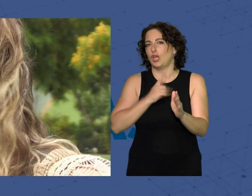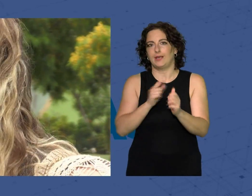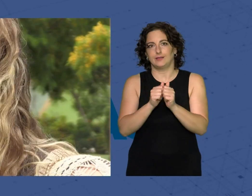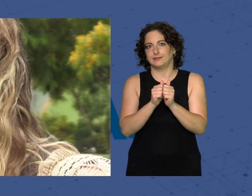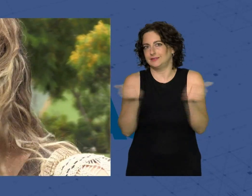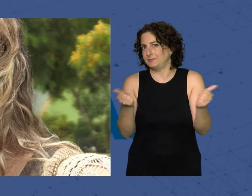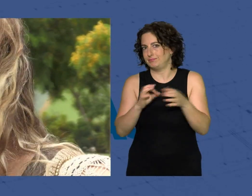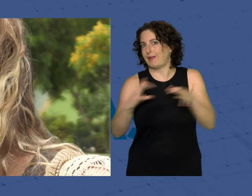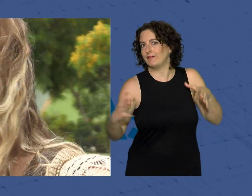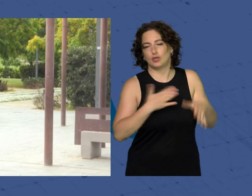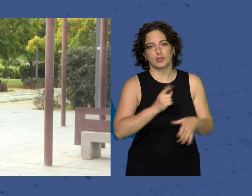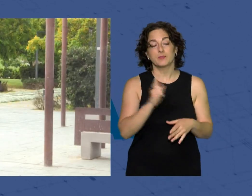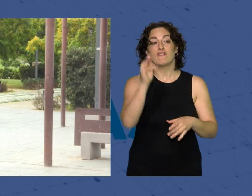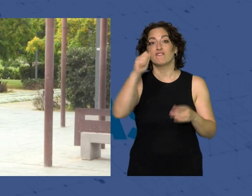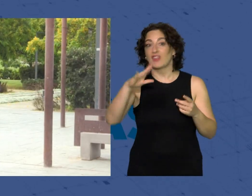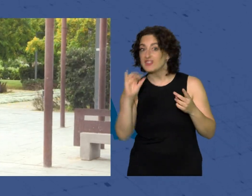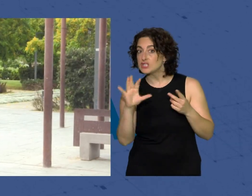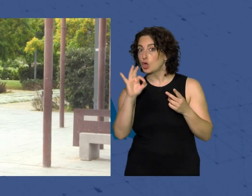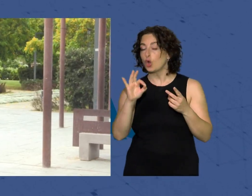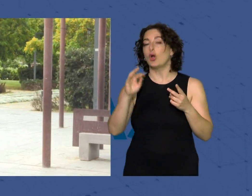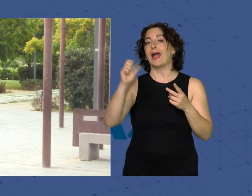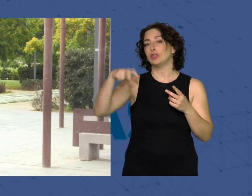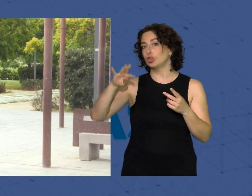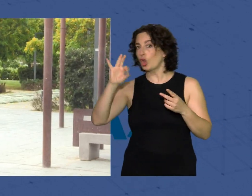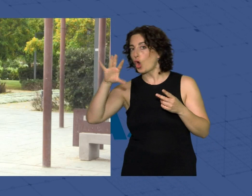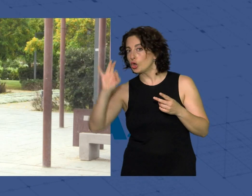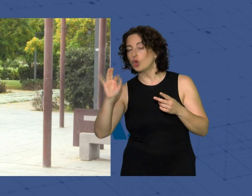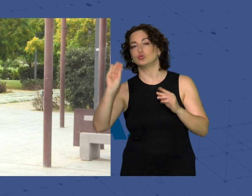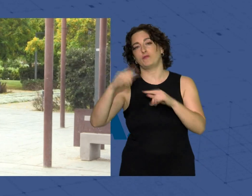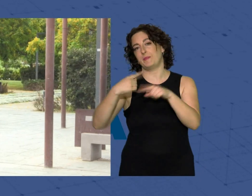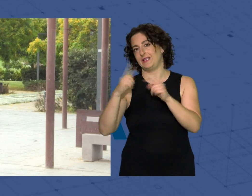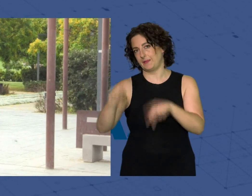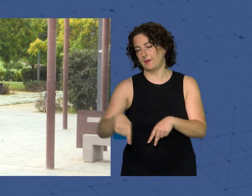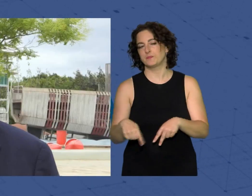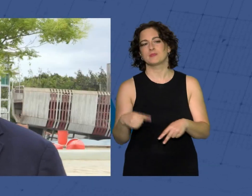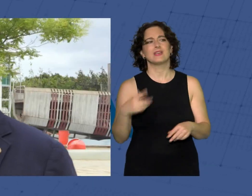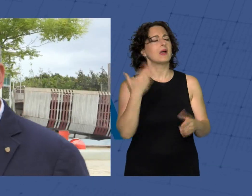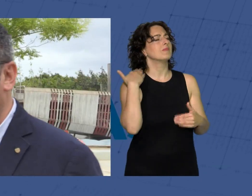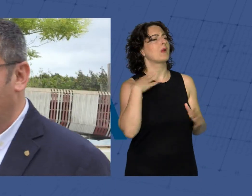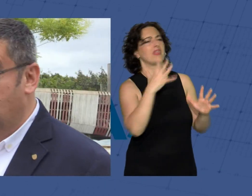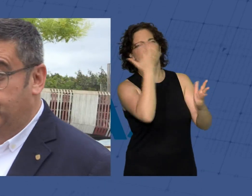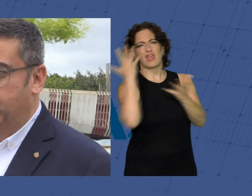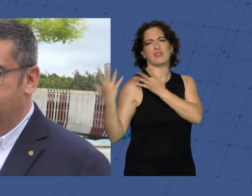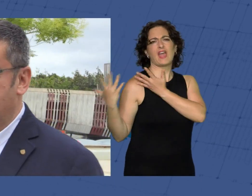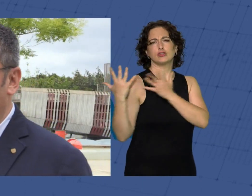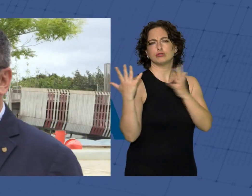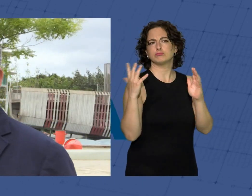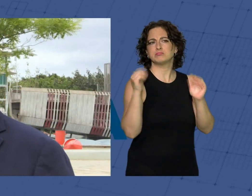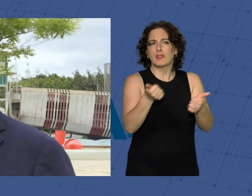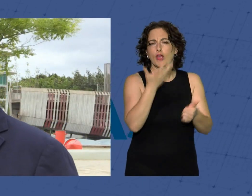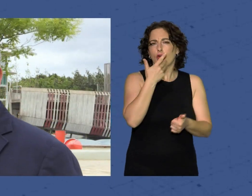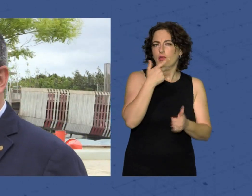Es el caso de Francisco, Antonio y sus familias. Hace unos 10 años aproximadamente, conocimos el programa